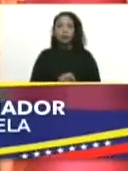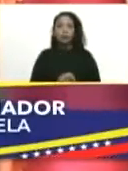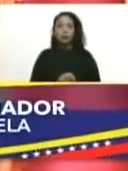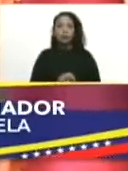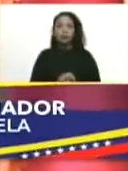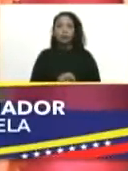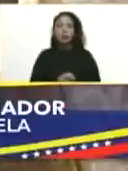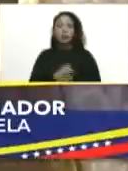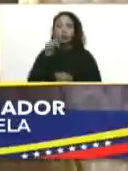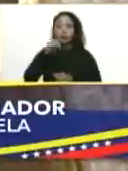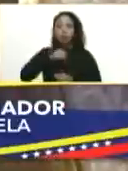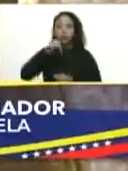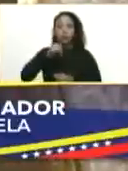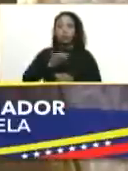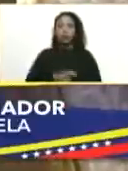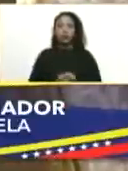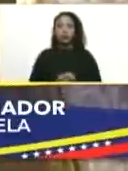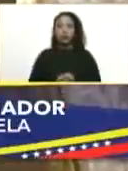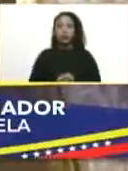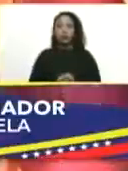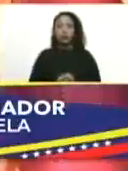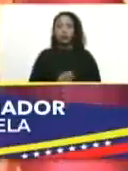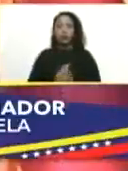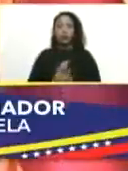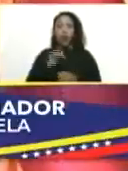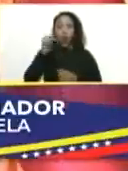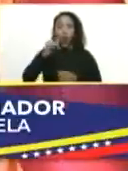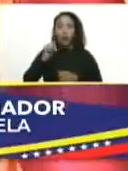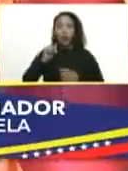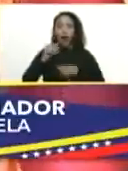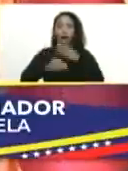Este es un acto